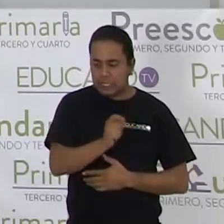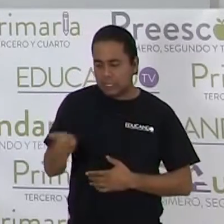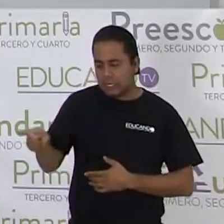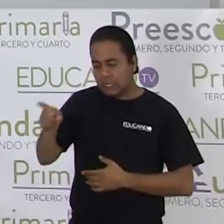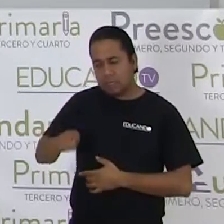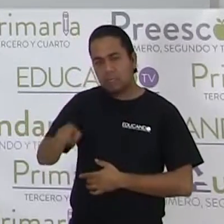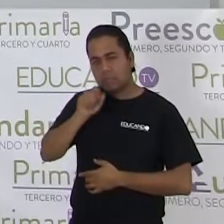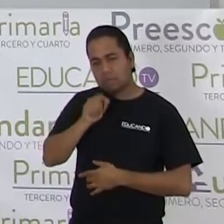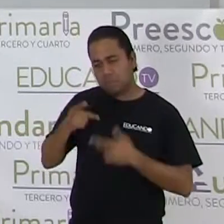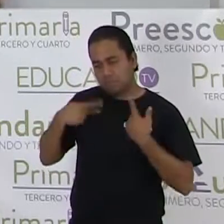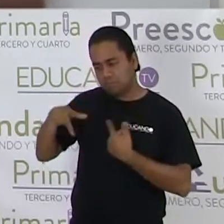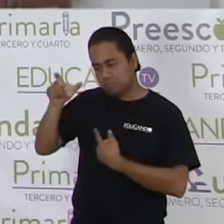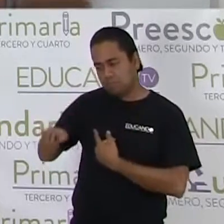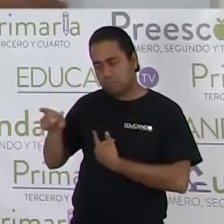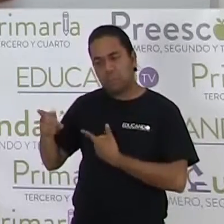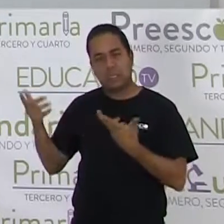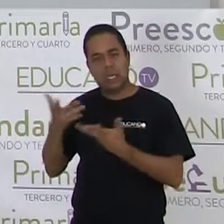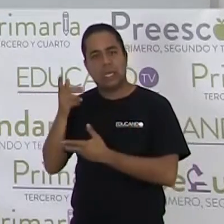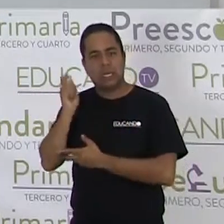Ahora,